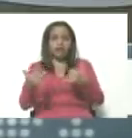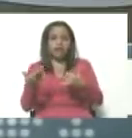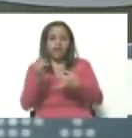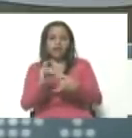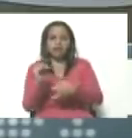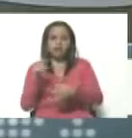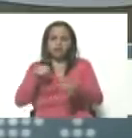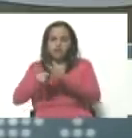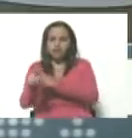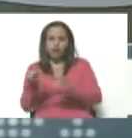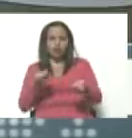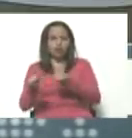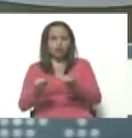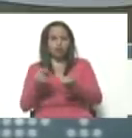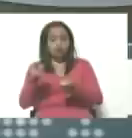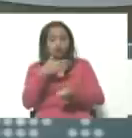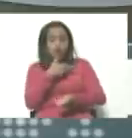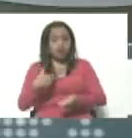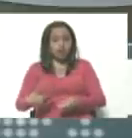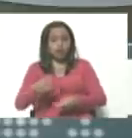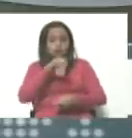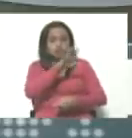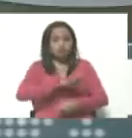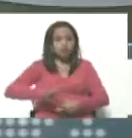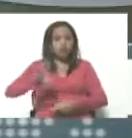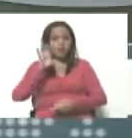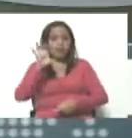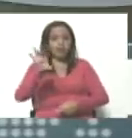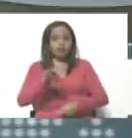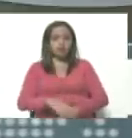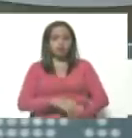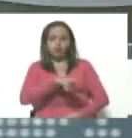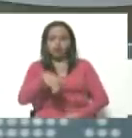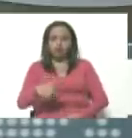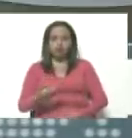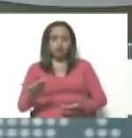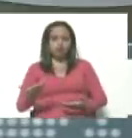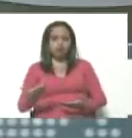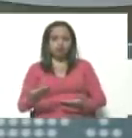control. Así es lo que yo quiero en todo el país, para que paremos, Delcy,